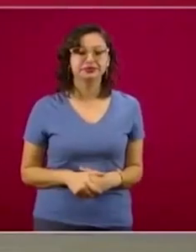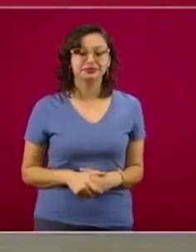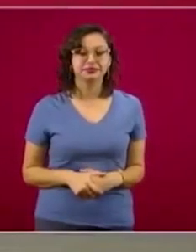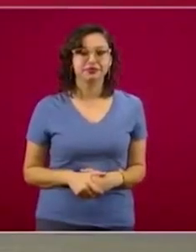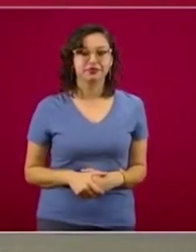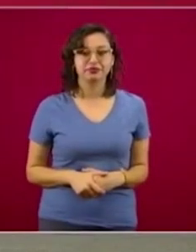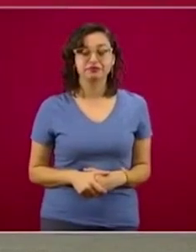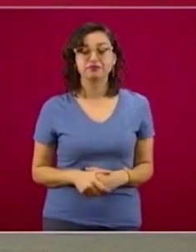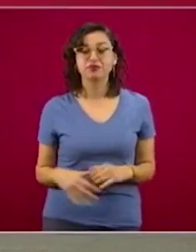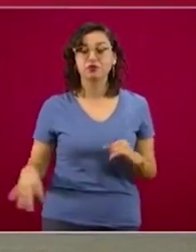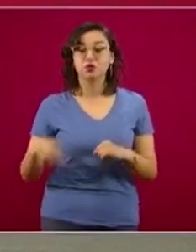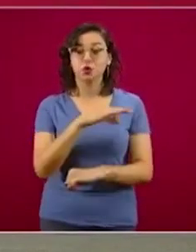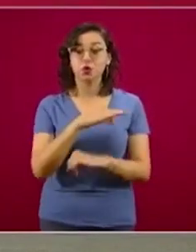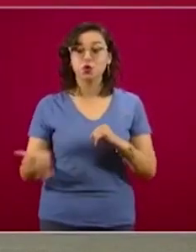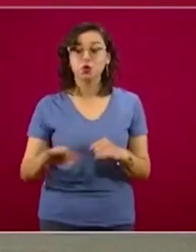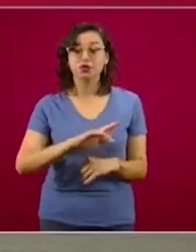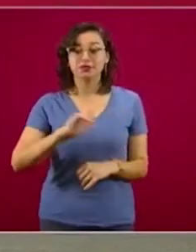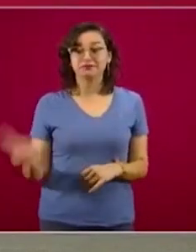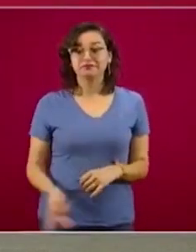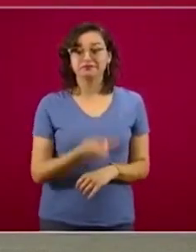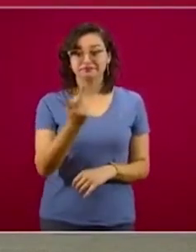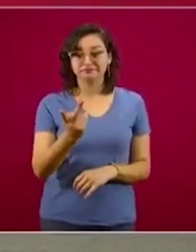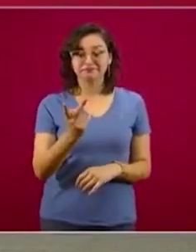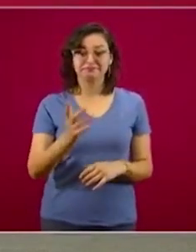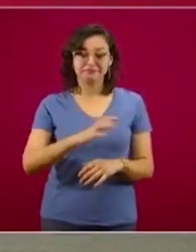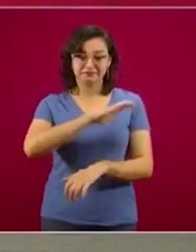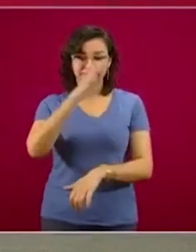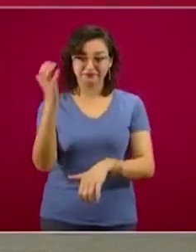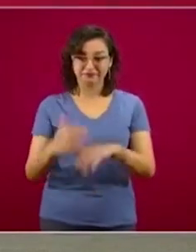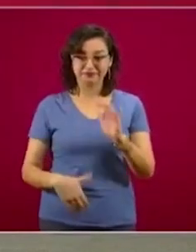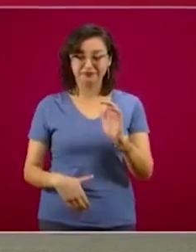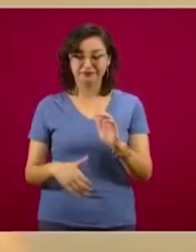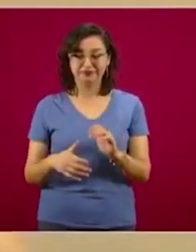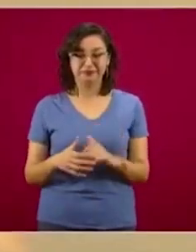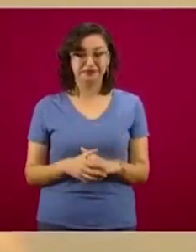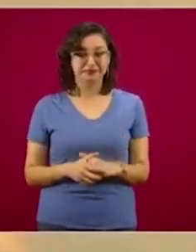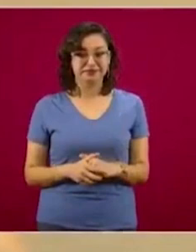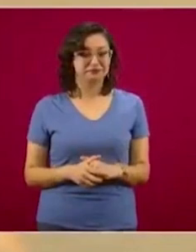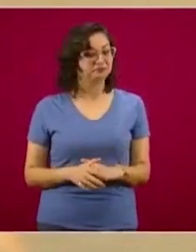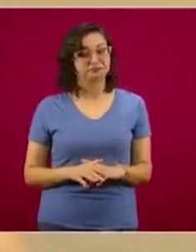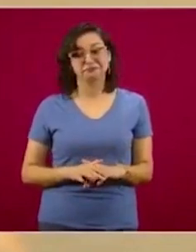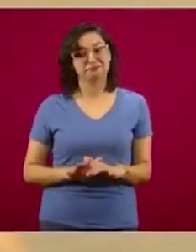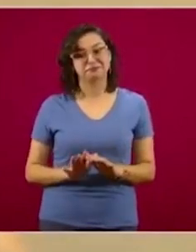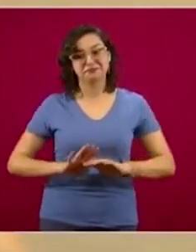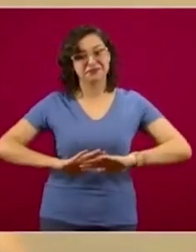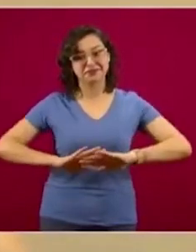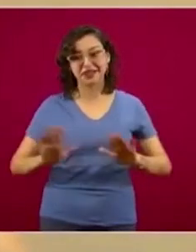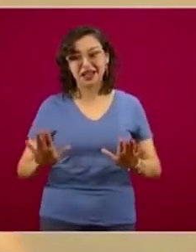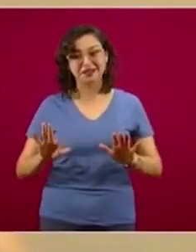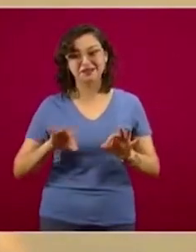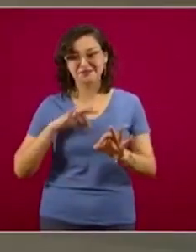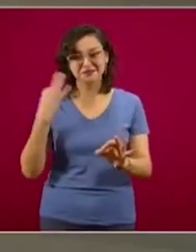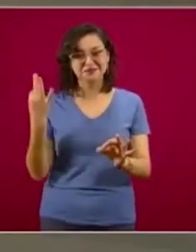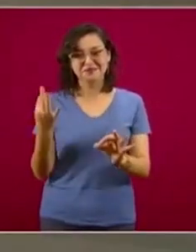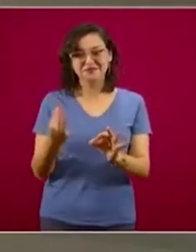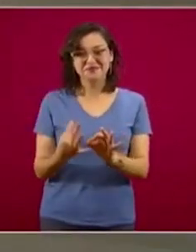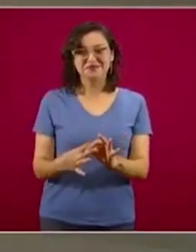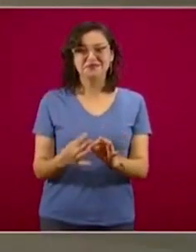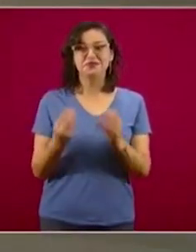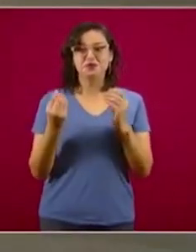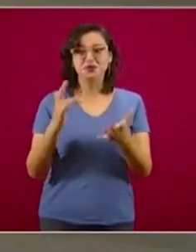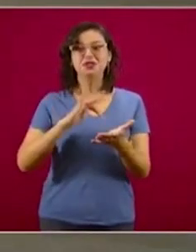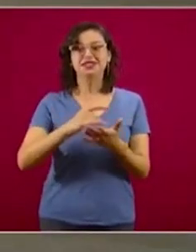esta es la última pregunta y con esto terminamos y ya no hay otro cierre agradezco mucho a